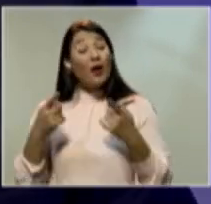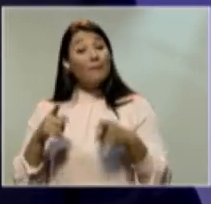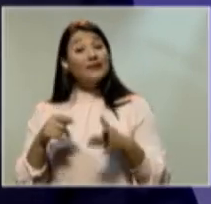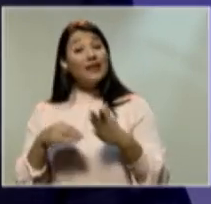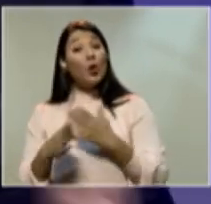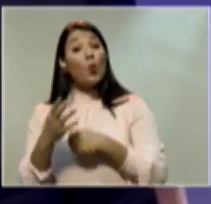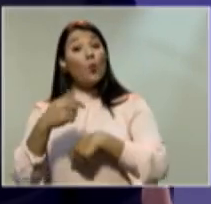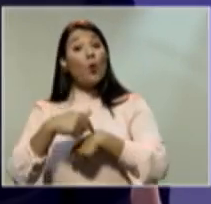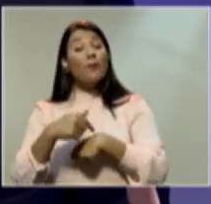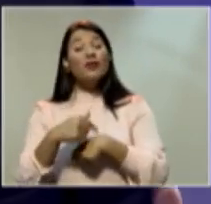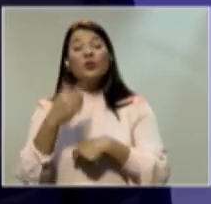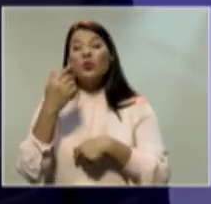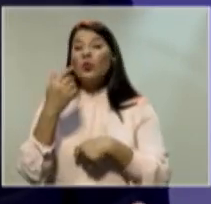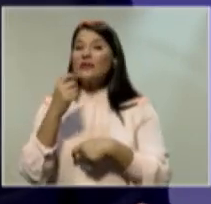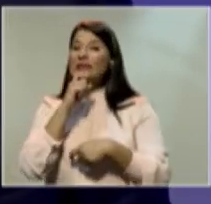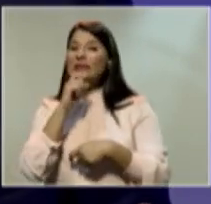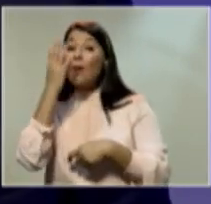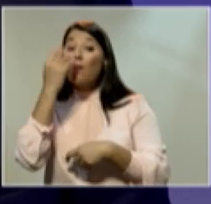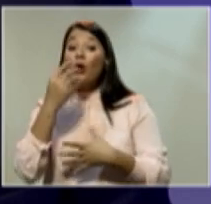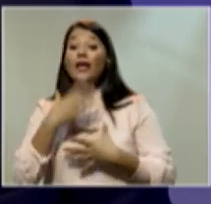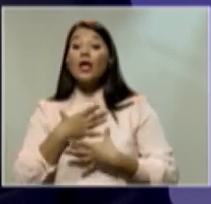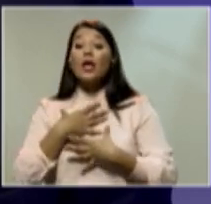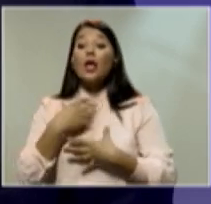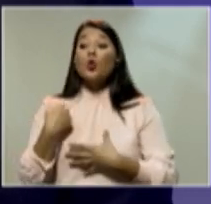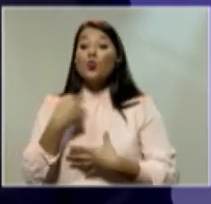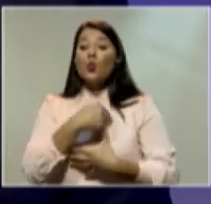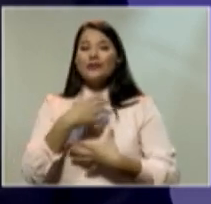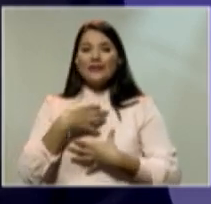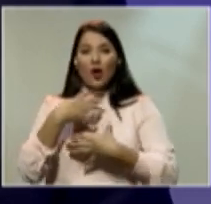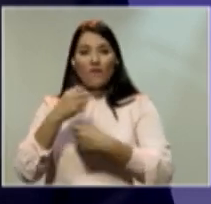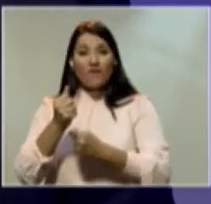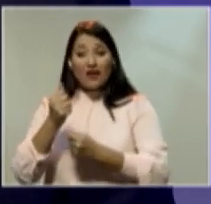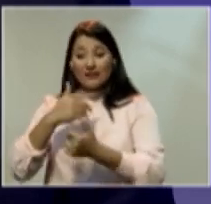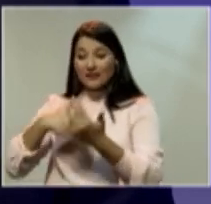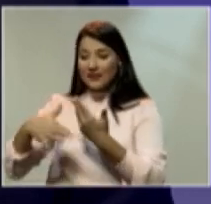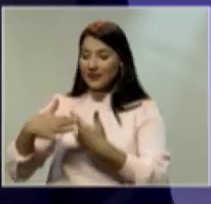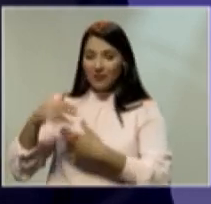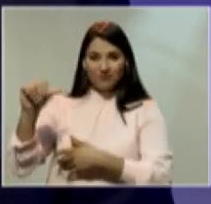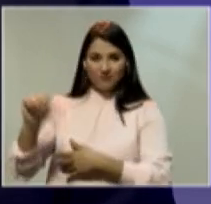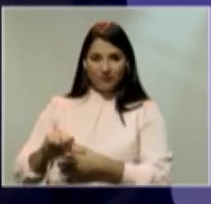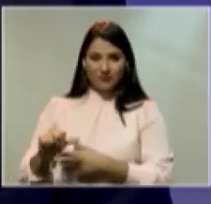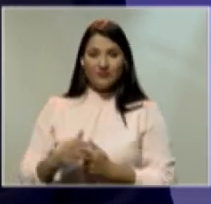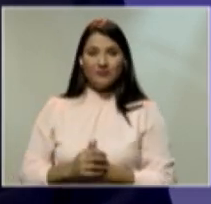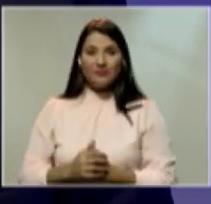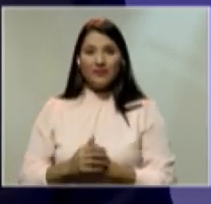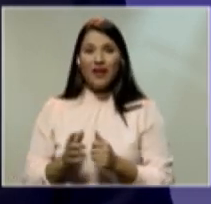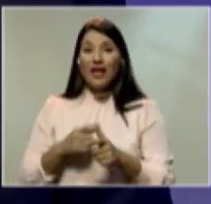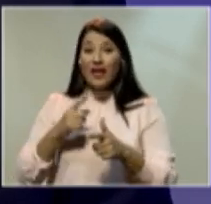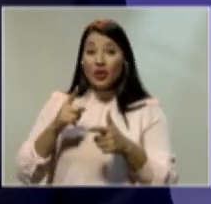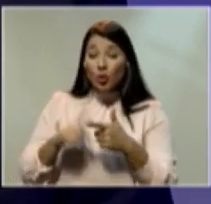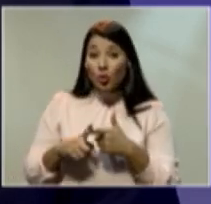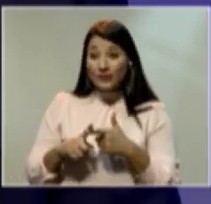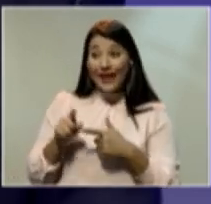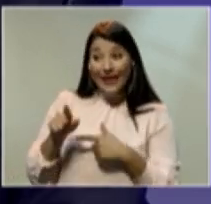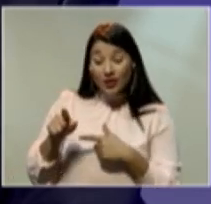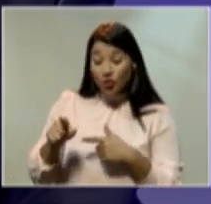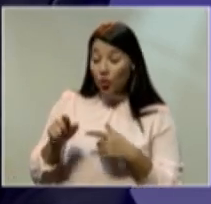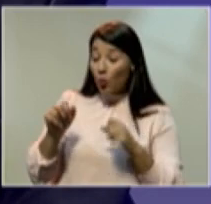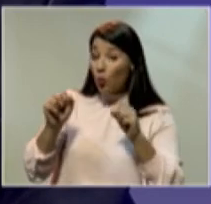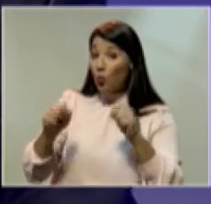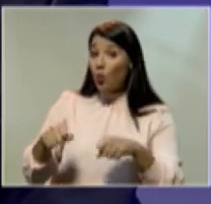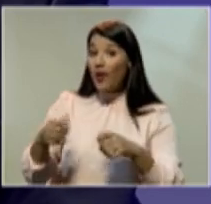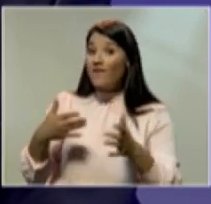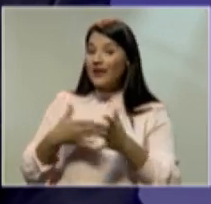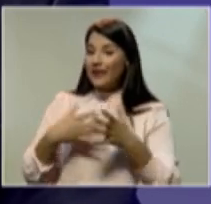en el que la confianza entre nosotros está muy deteriorada. El impacto de eso, las amenazas que eso representa para la